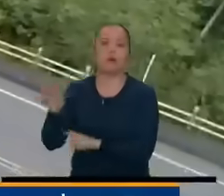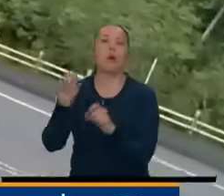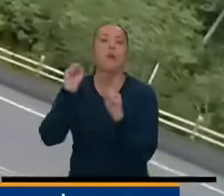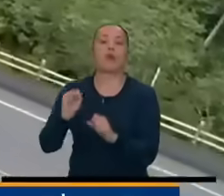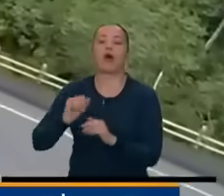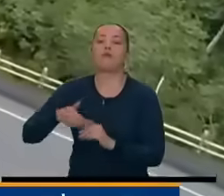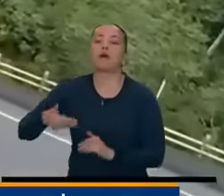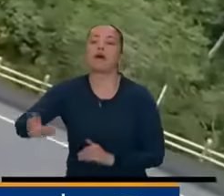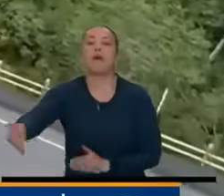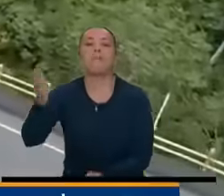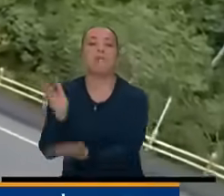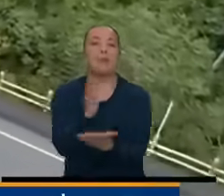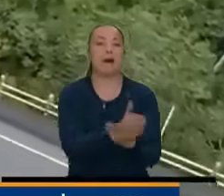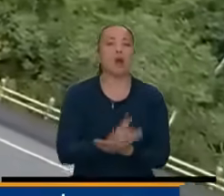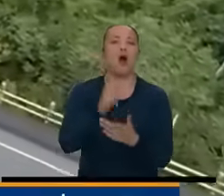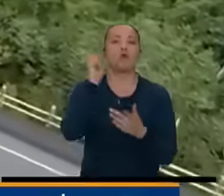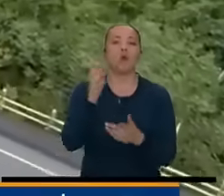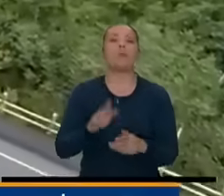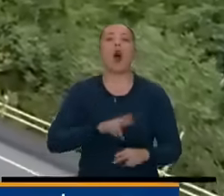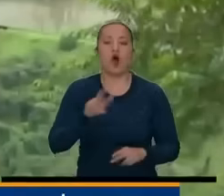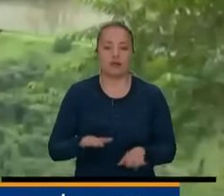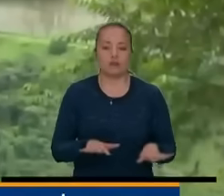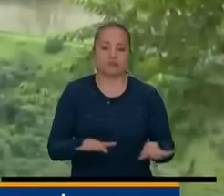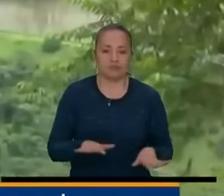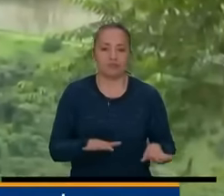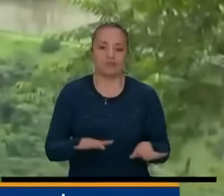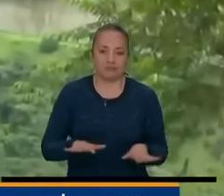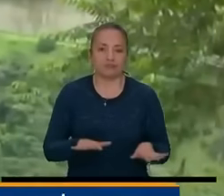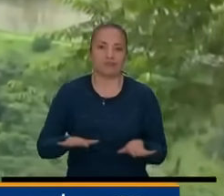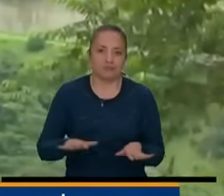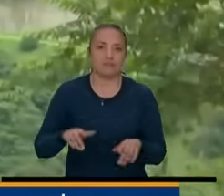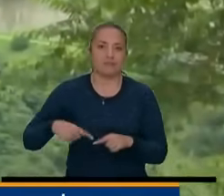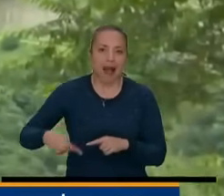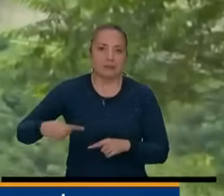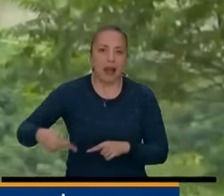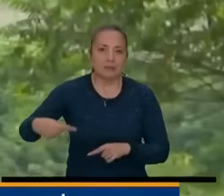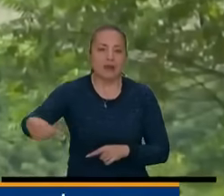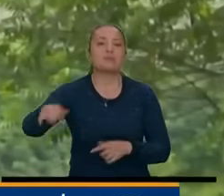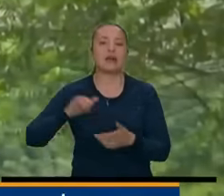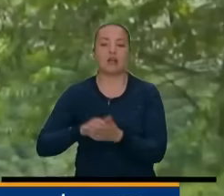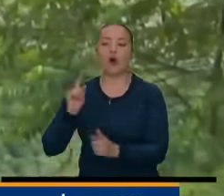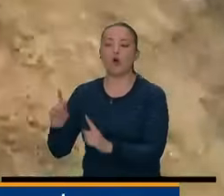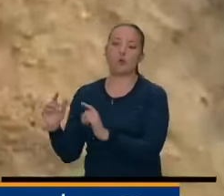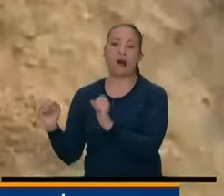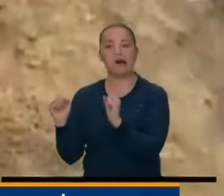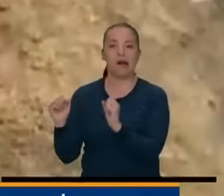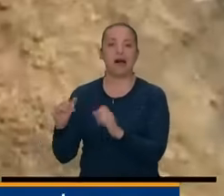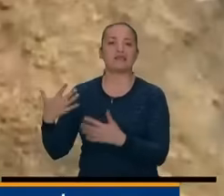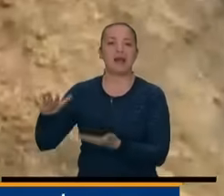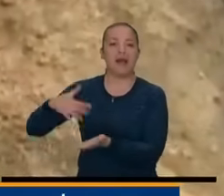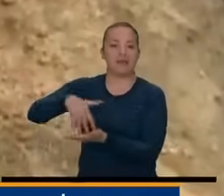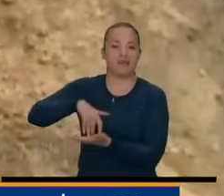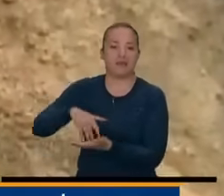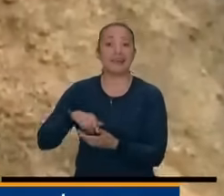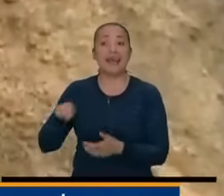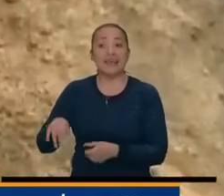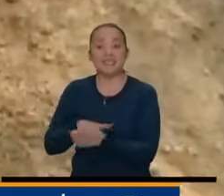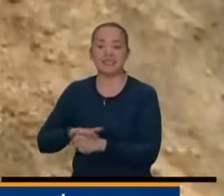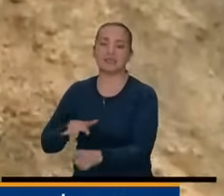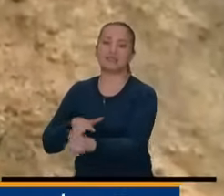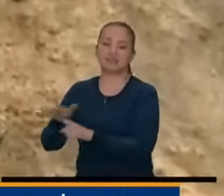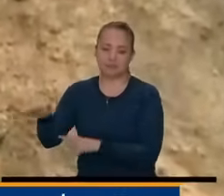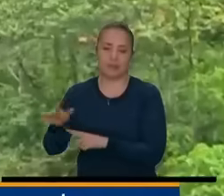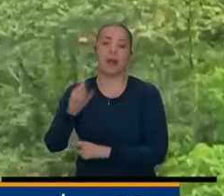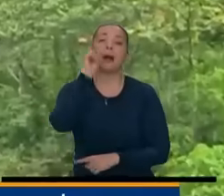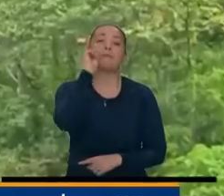días posteriores por las réplicas, porque el terreno, porque el puente se ha debilitado. Dos situaciones que surtieron este efecto,